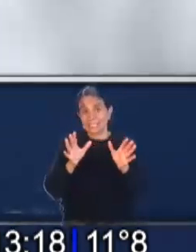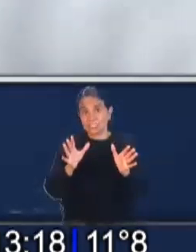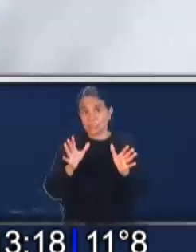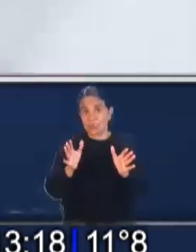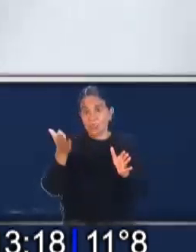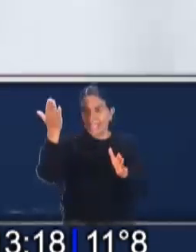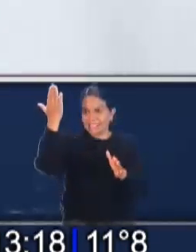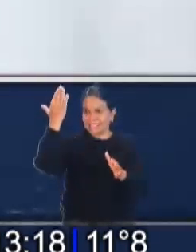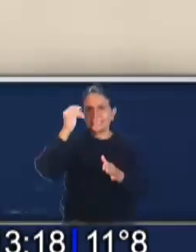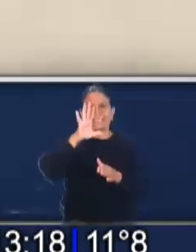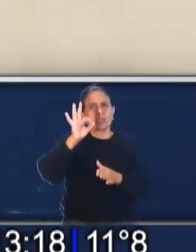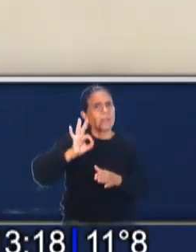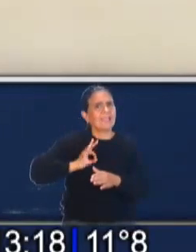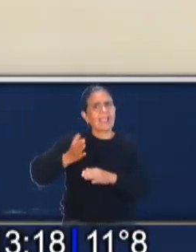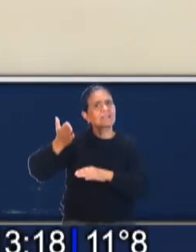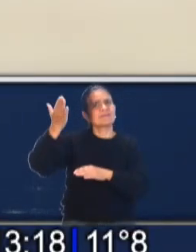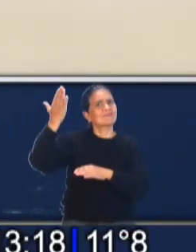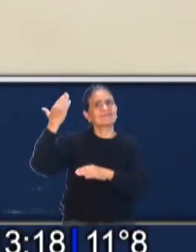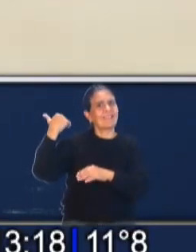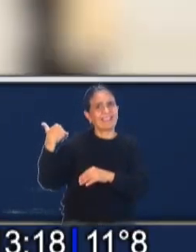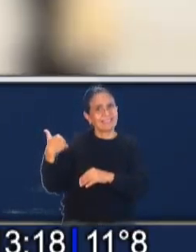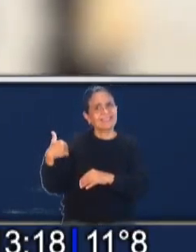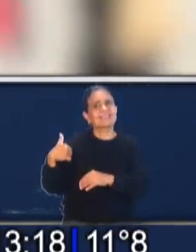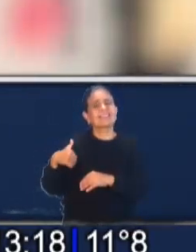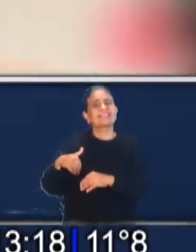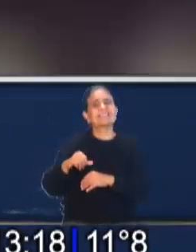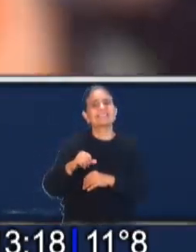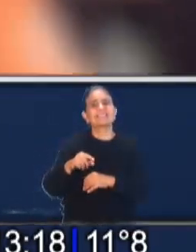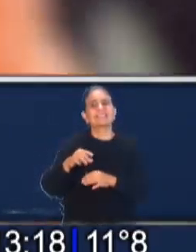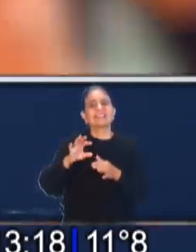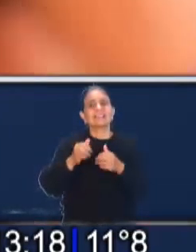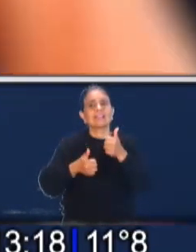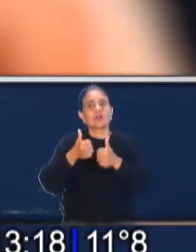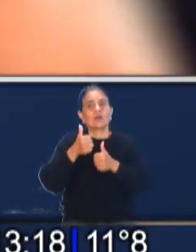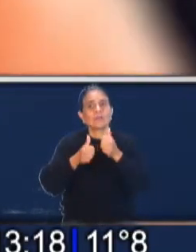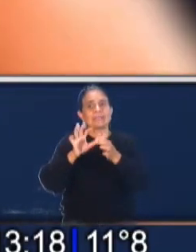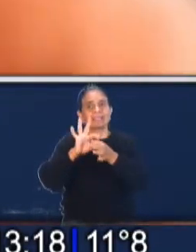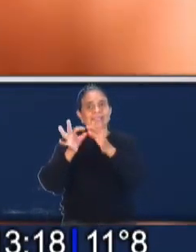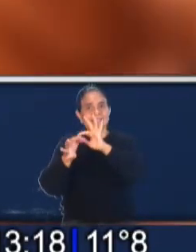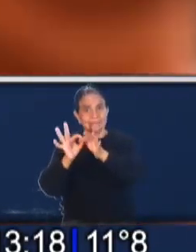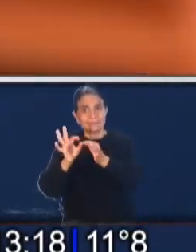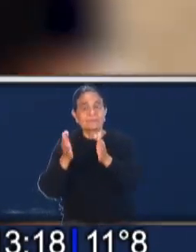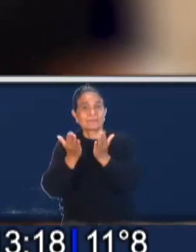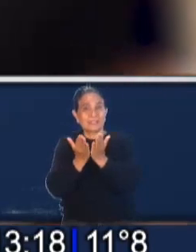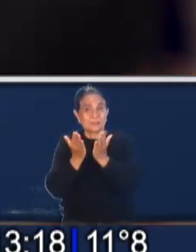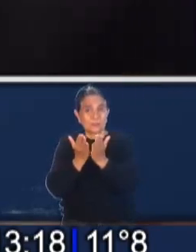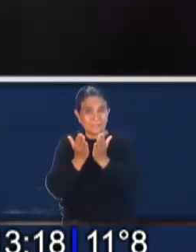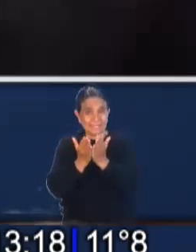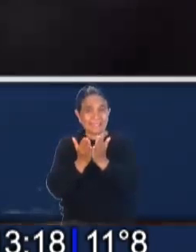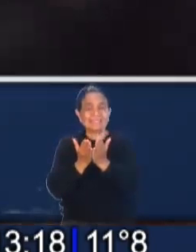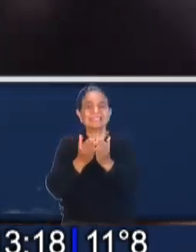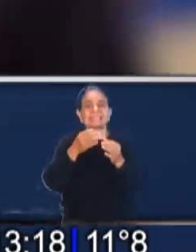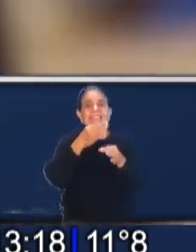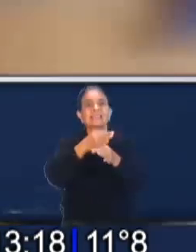de 50 años que trabajamos en este evento de Olimpiadas Estudiantiles del Valle de Conlara con